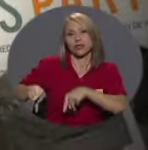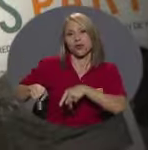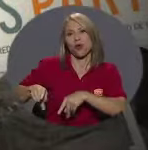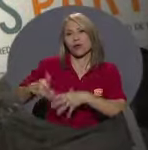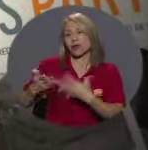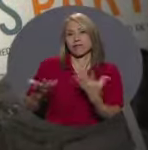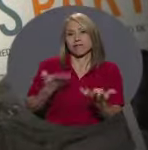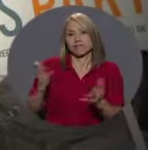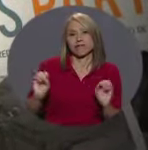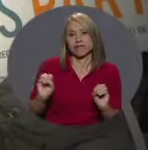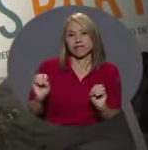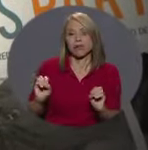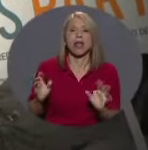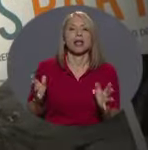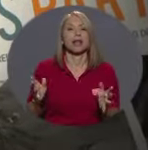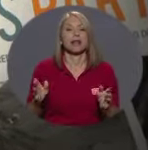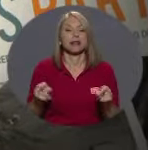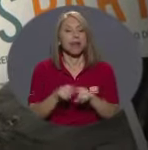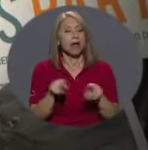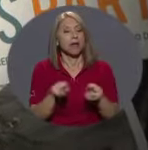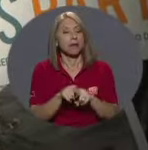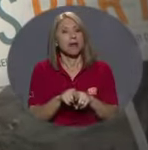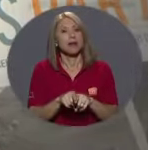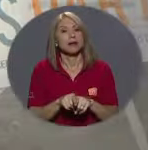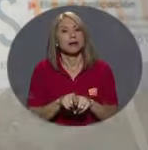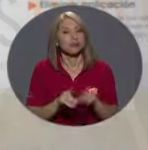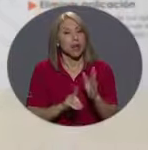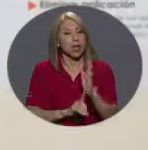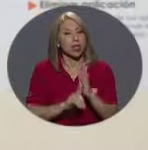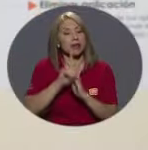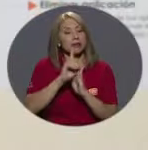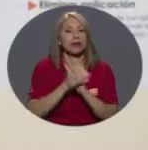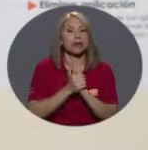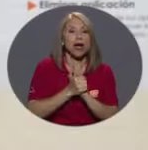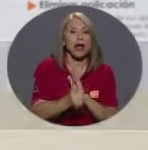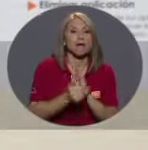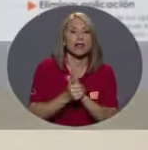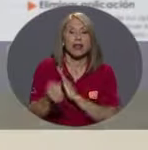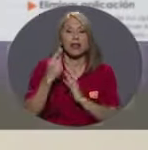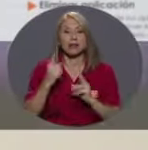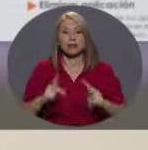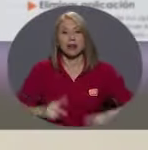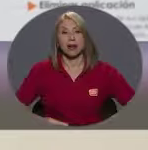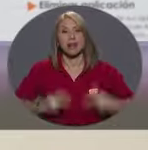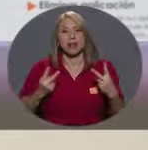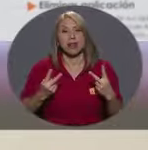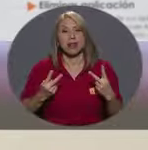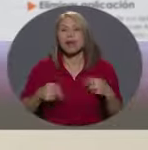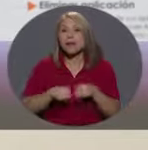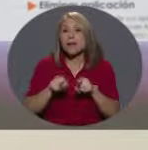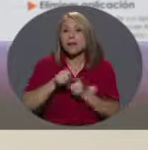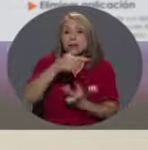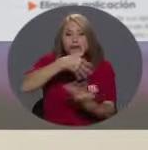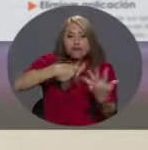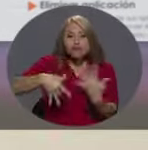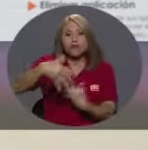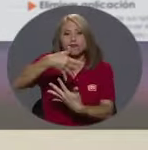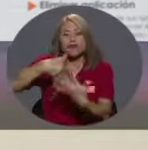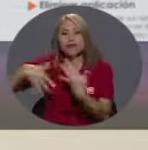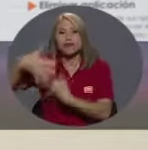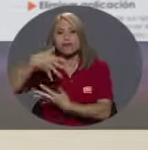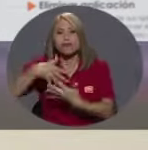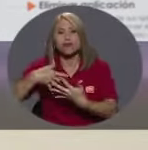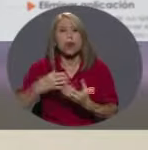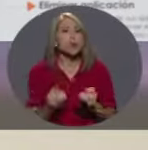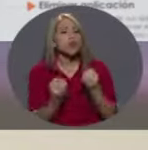familiar. Se desarrolla también muchas habilidades para la vida, se relacionan con otras personas porque muchos